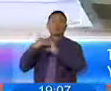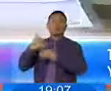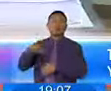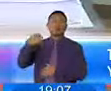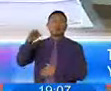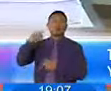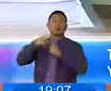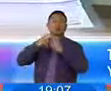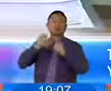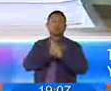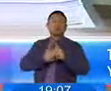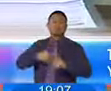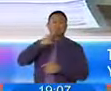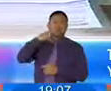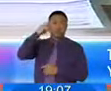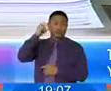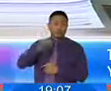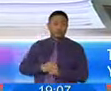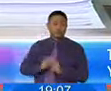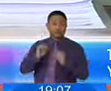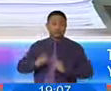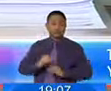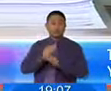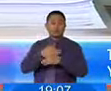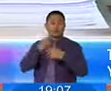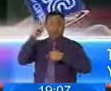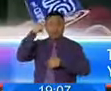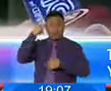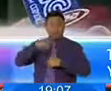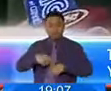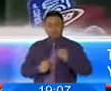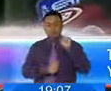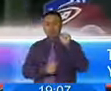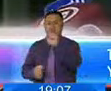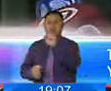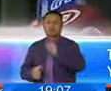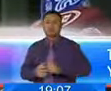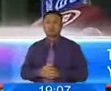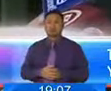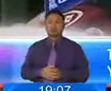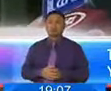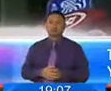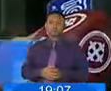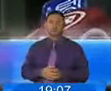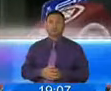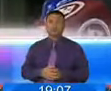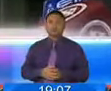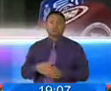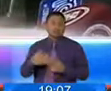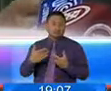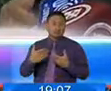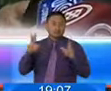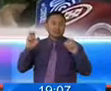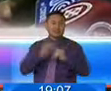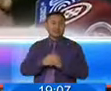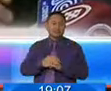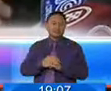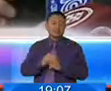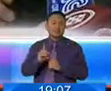documentos del expresidente Rafael Correa como de funcionarios del gobierno. Esto analizado desde cualquier arista del derecho no era